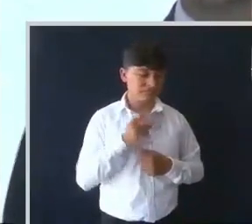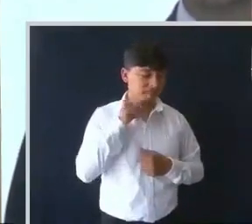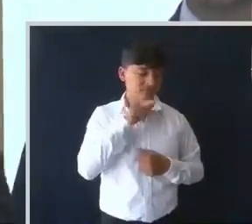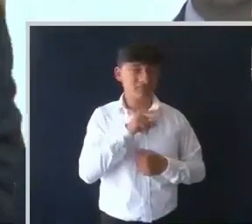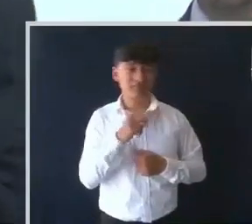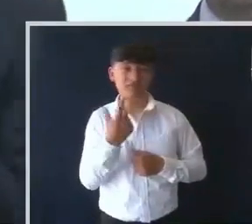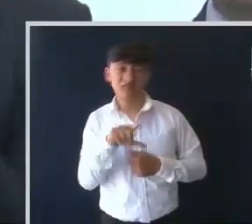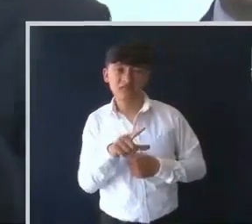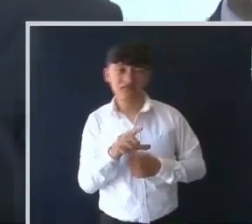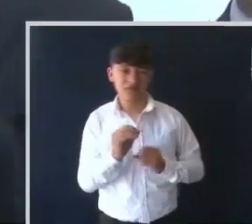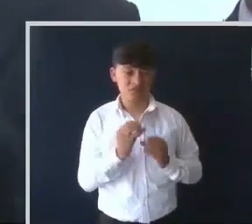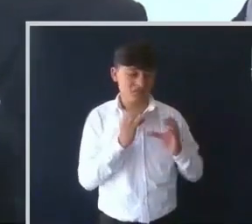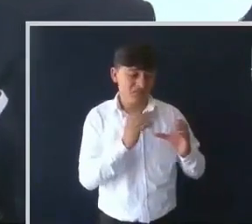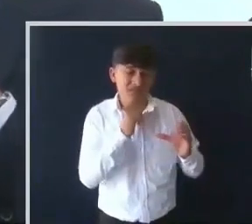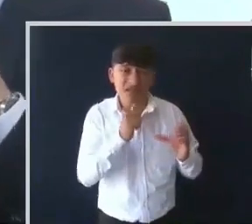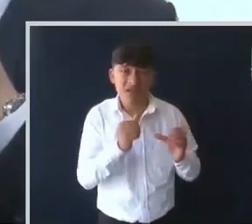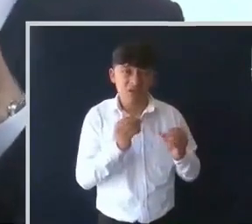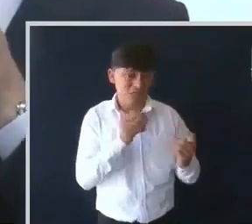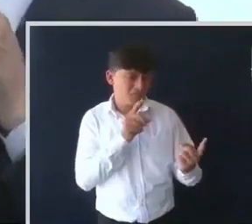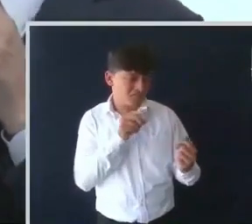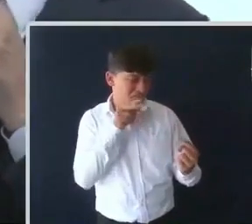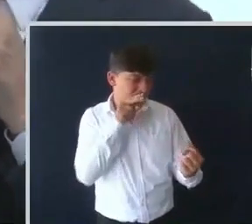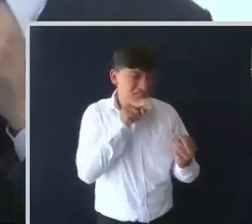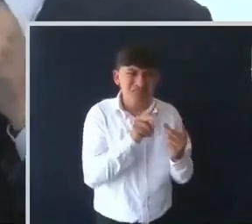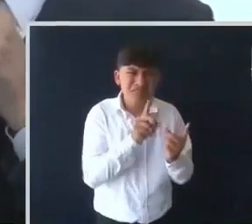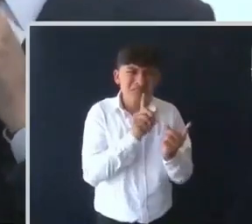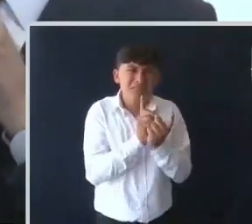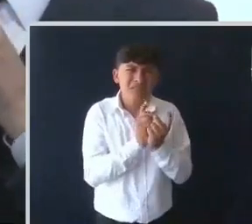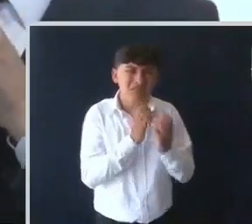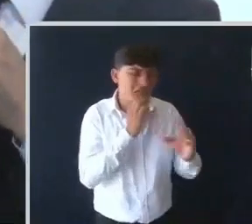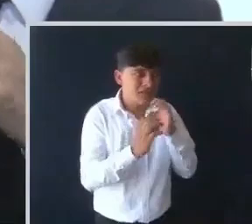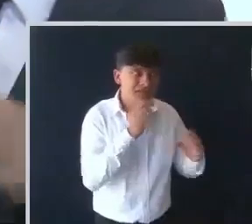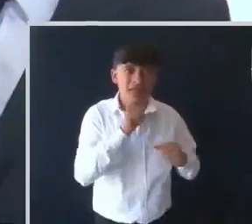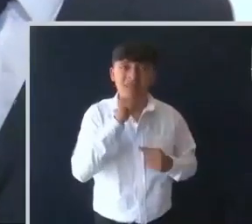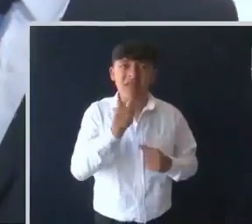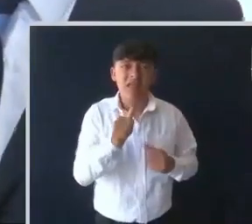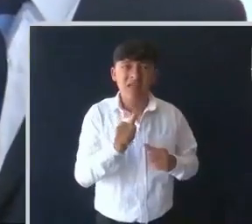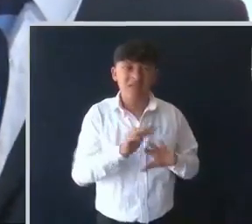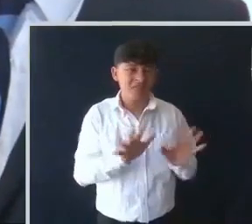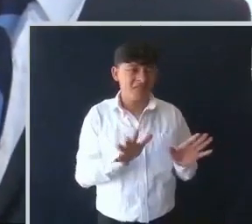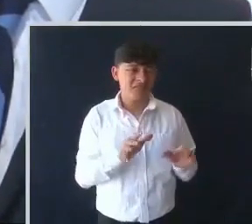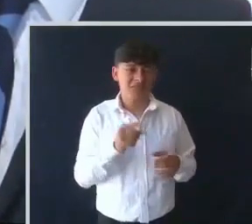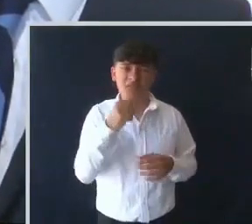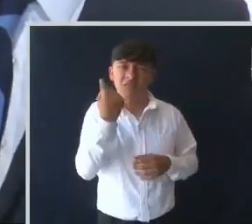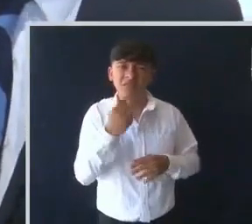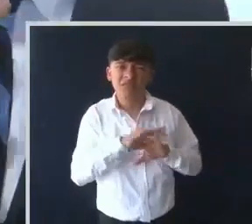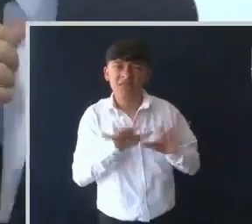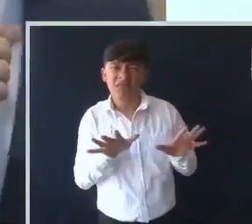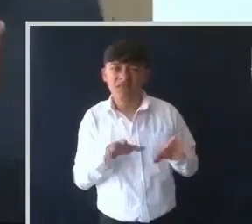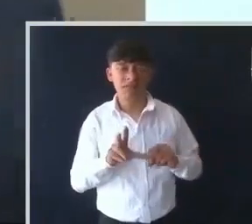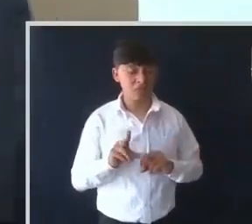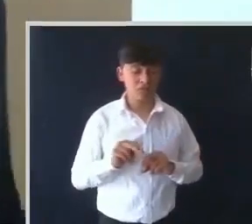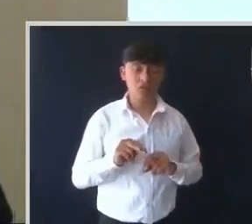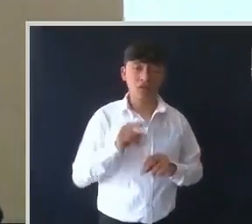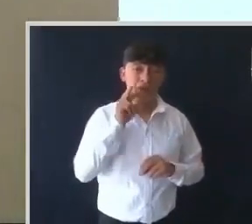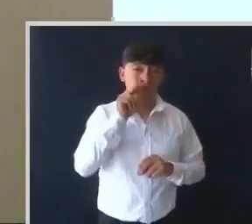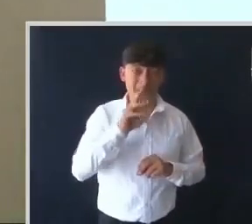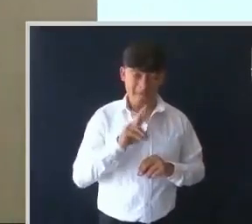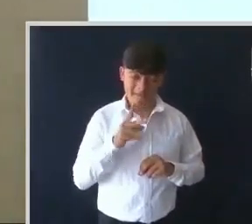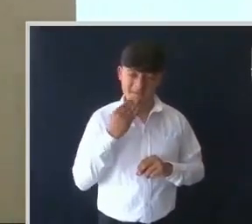ser simple o simplista, cuando la atención de un gobierno debe de ser de